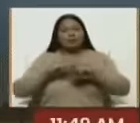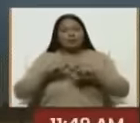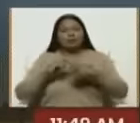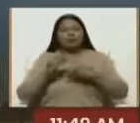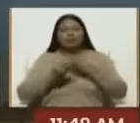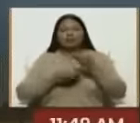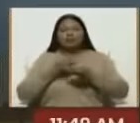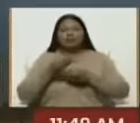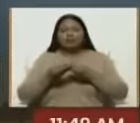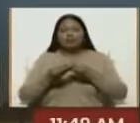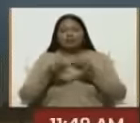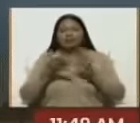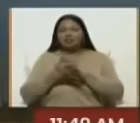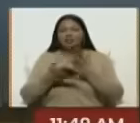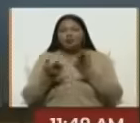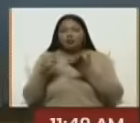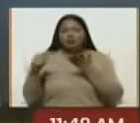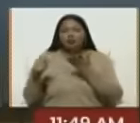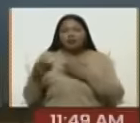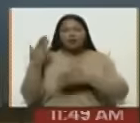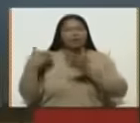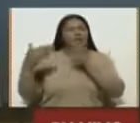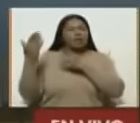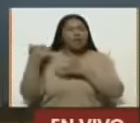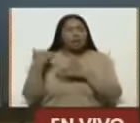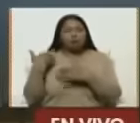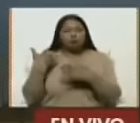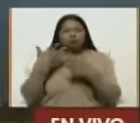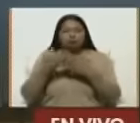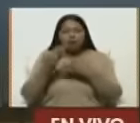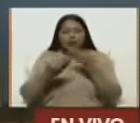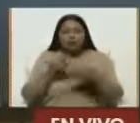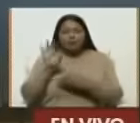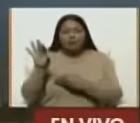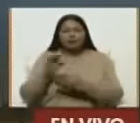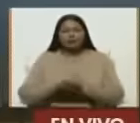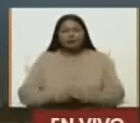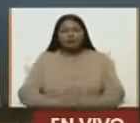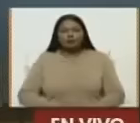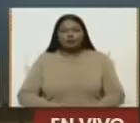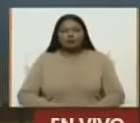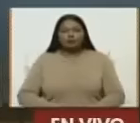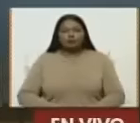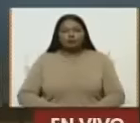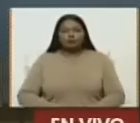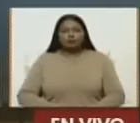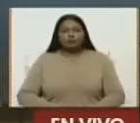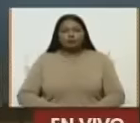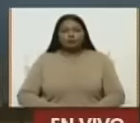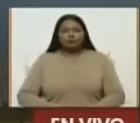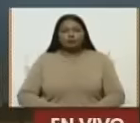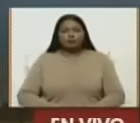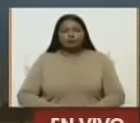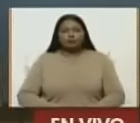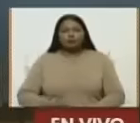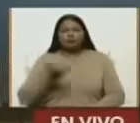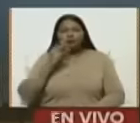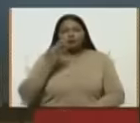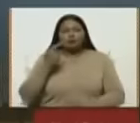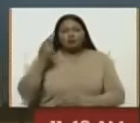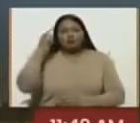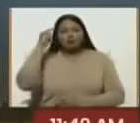hechos que vienen ocurriendo, que se van sucediendo en el país, y en el caso que nos ocupa el día de